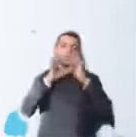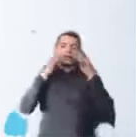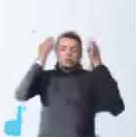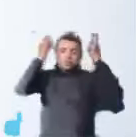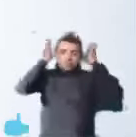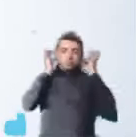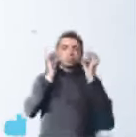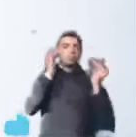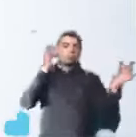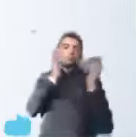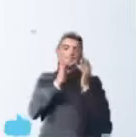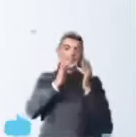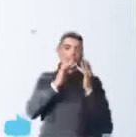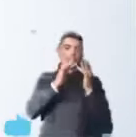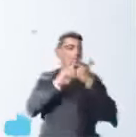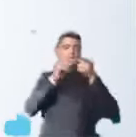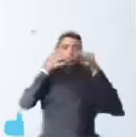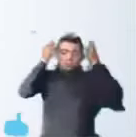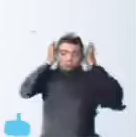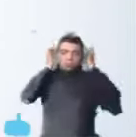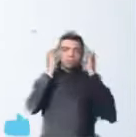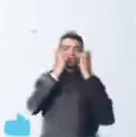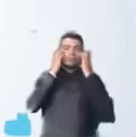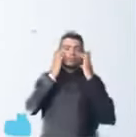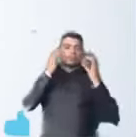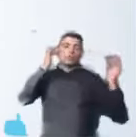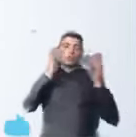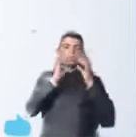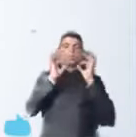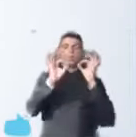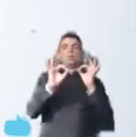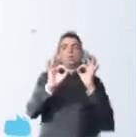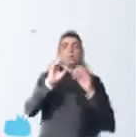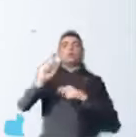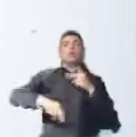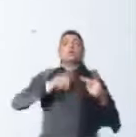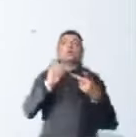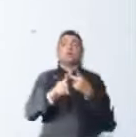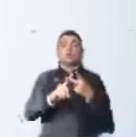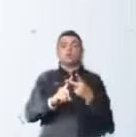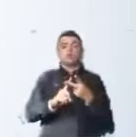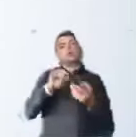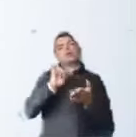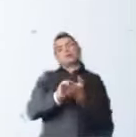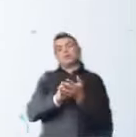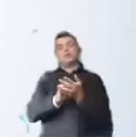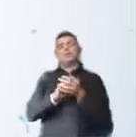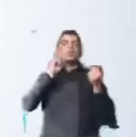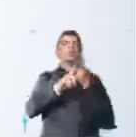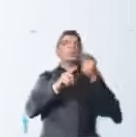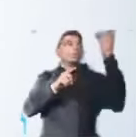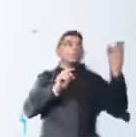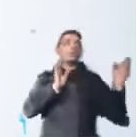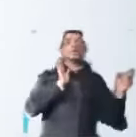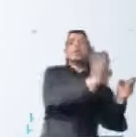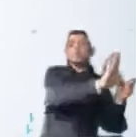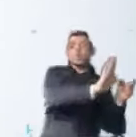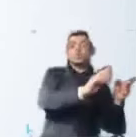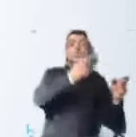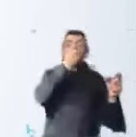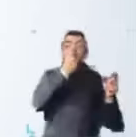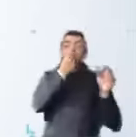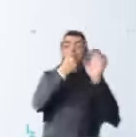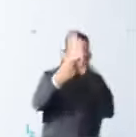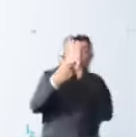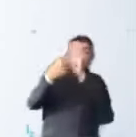poniéndoselo bien. Y lo otro es, como les decía, el tapabocas debemos reservarlo generalmente para personas que tengan sintomatología gripal.